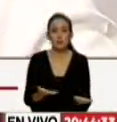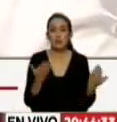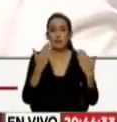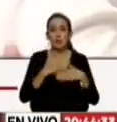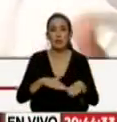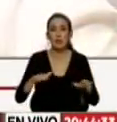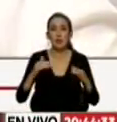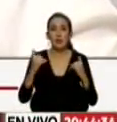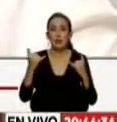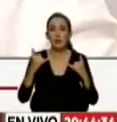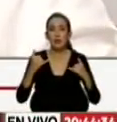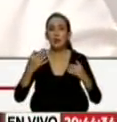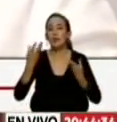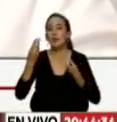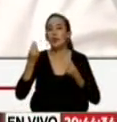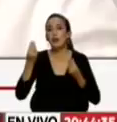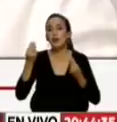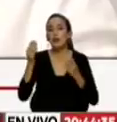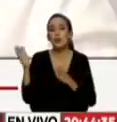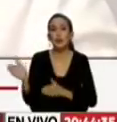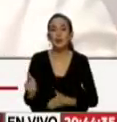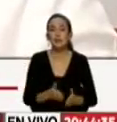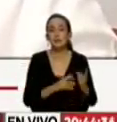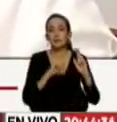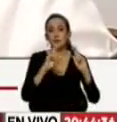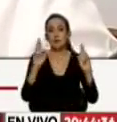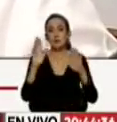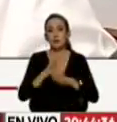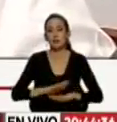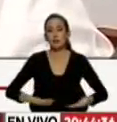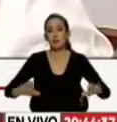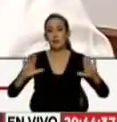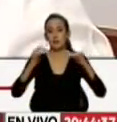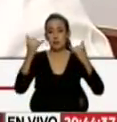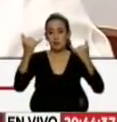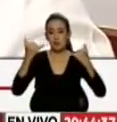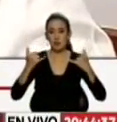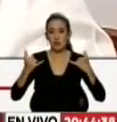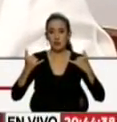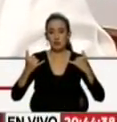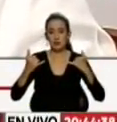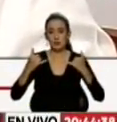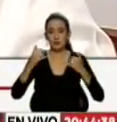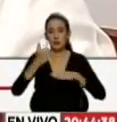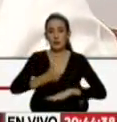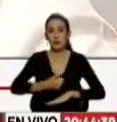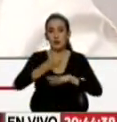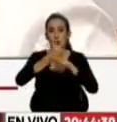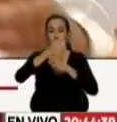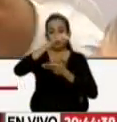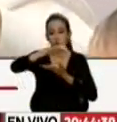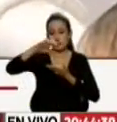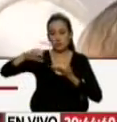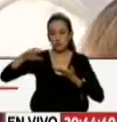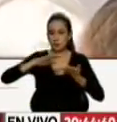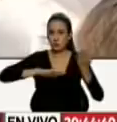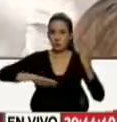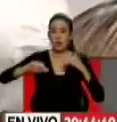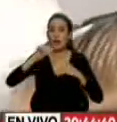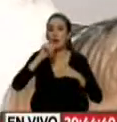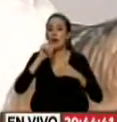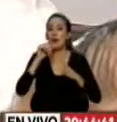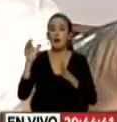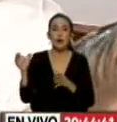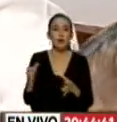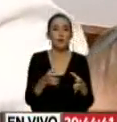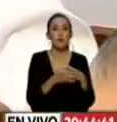llevarla tiene un costo. Ojalá las autoridades provinciales se preocupen de que esa agua, hasta que se solucione